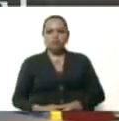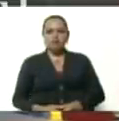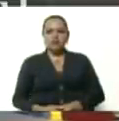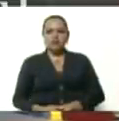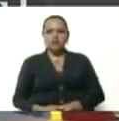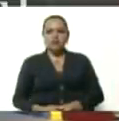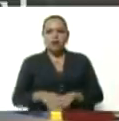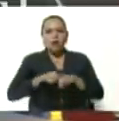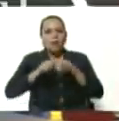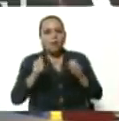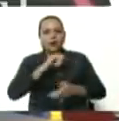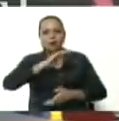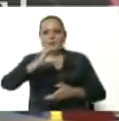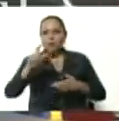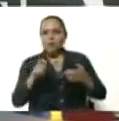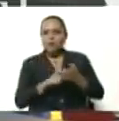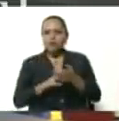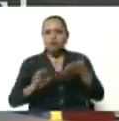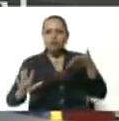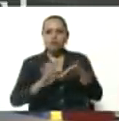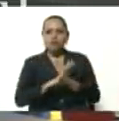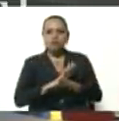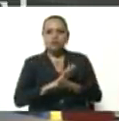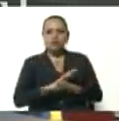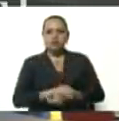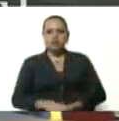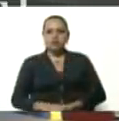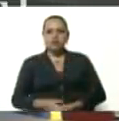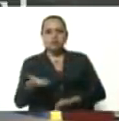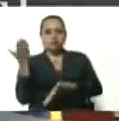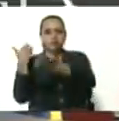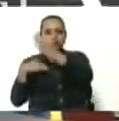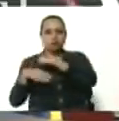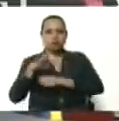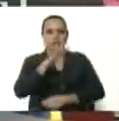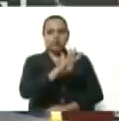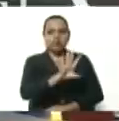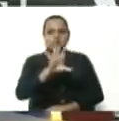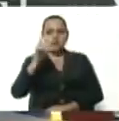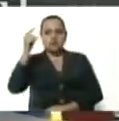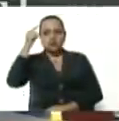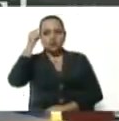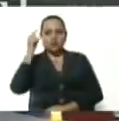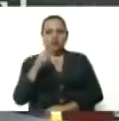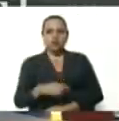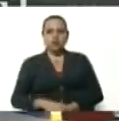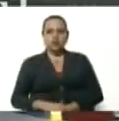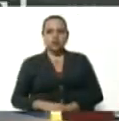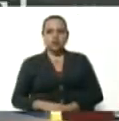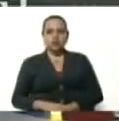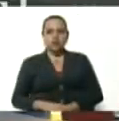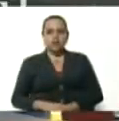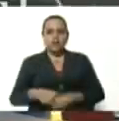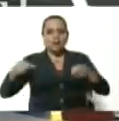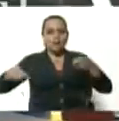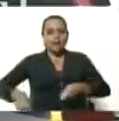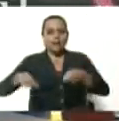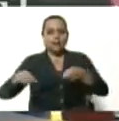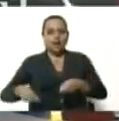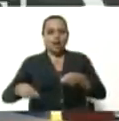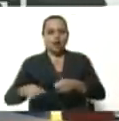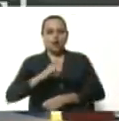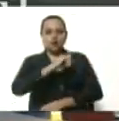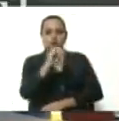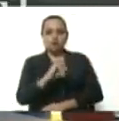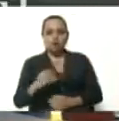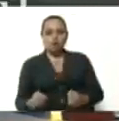romper definitivamente lo que hemos intentado desde hace 45 días, el foco del mercado de las pulgas, el foco